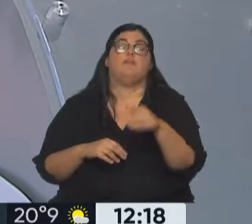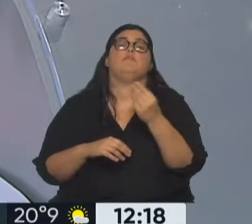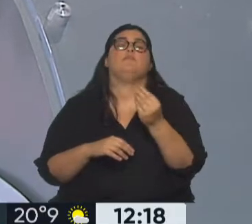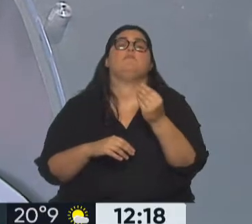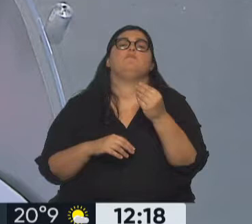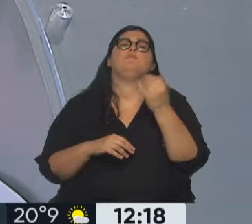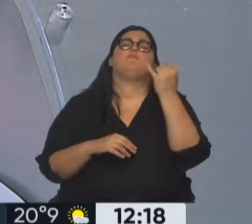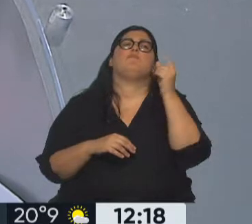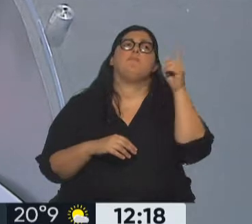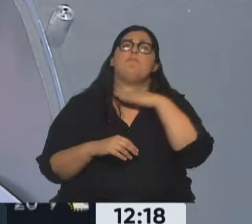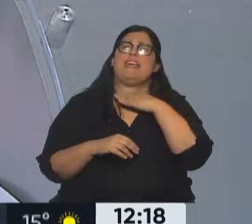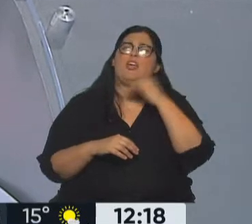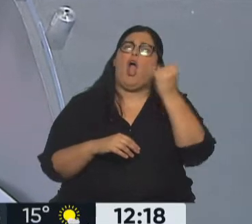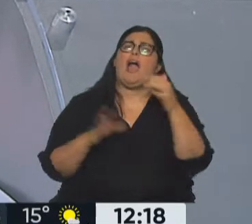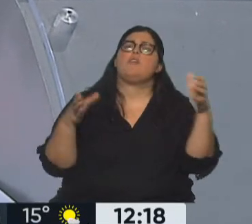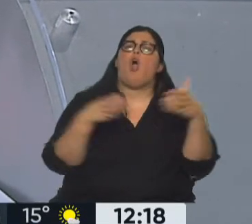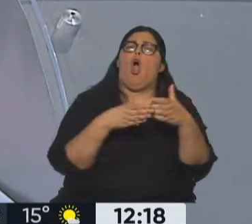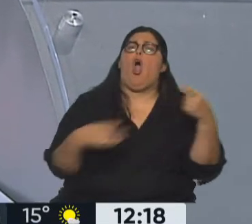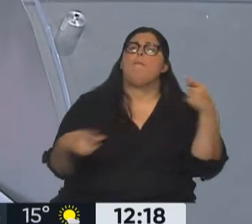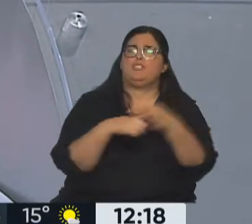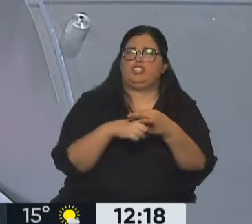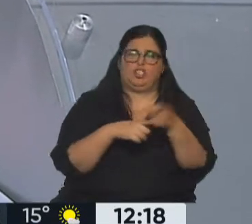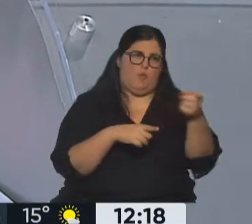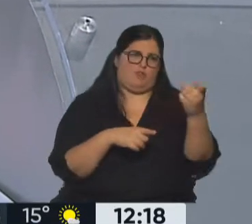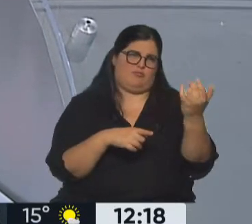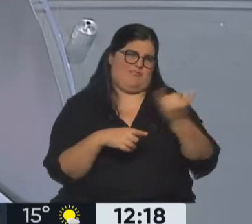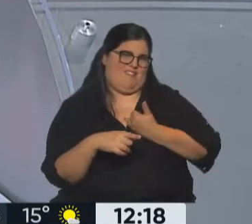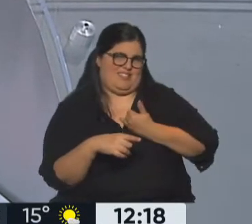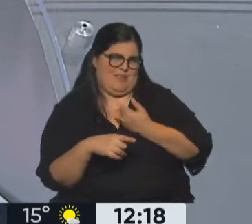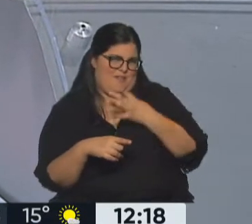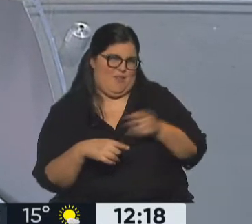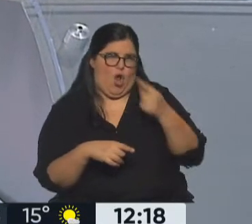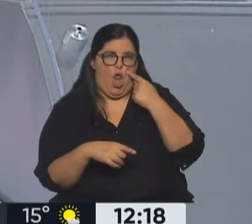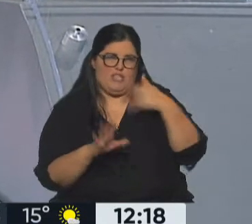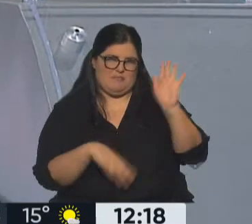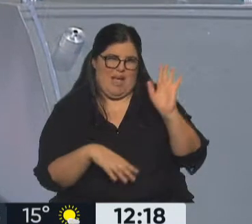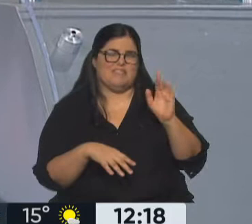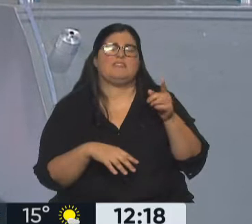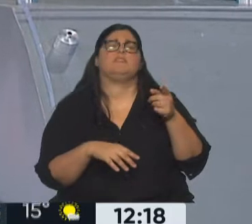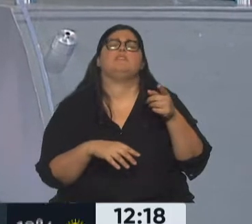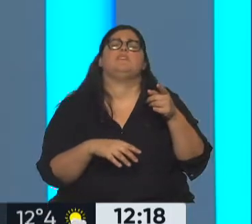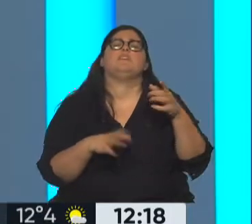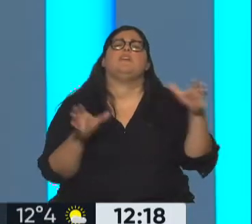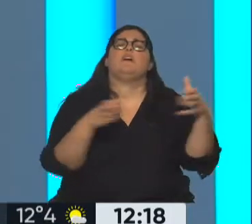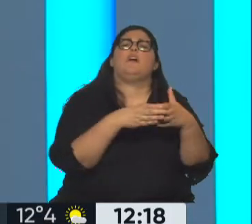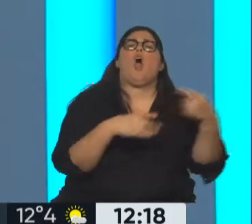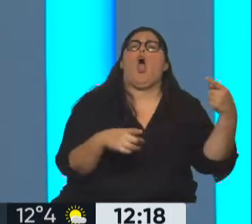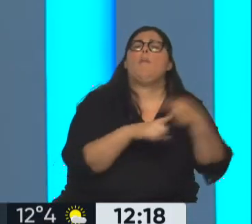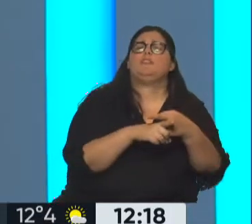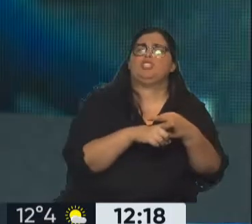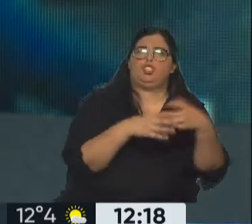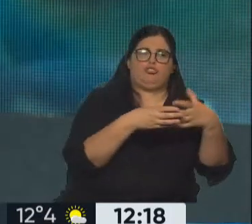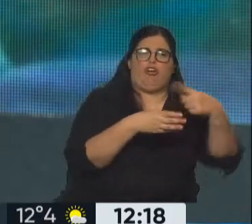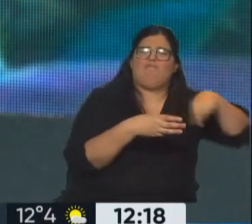una oposición en México, corregime Augusto, tal vez que vos conocés mejor que yo el contexto local, muy desarticulada, muy debilitada,